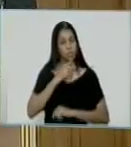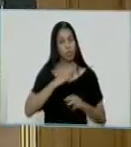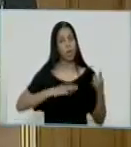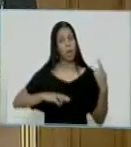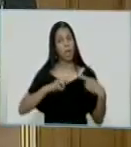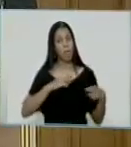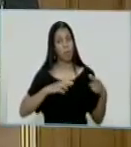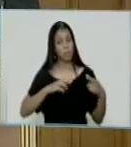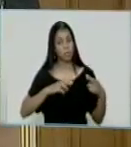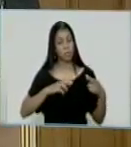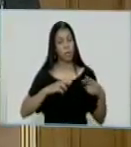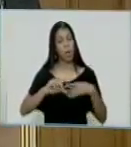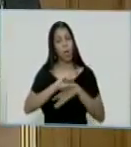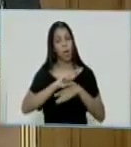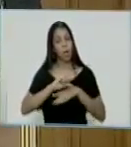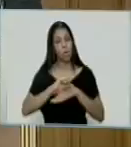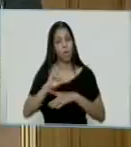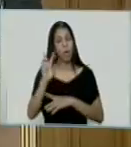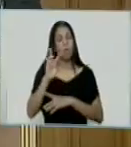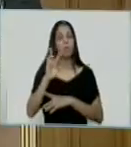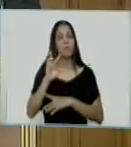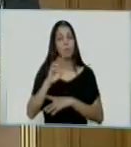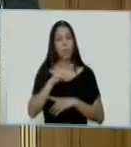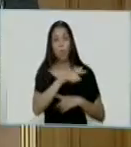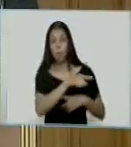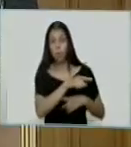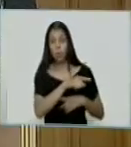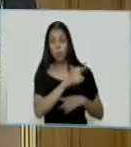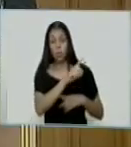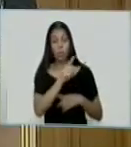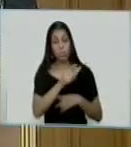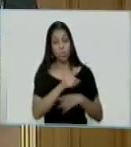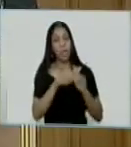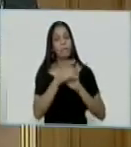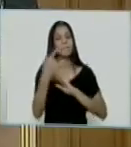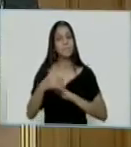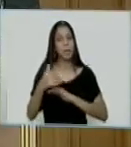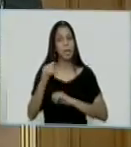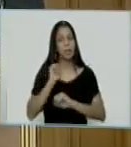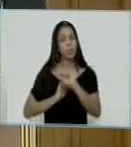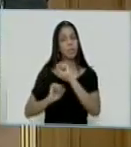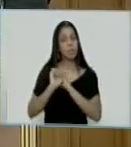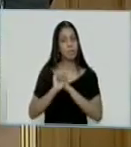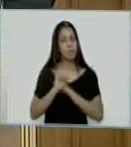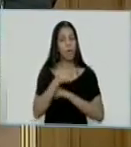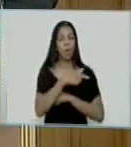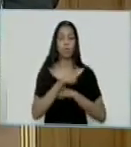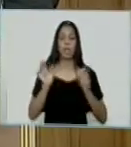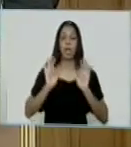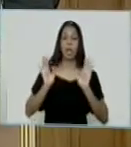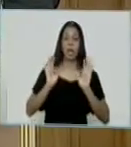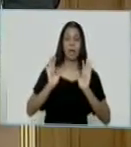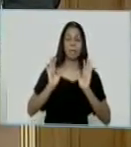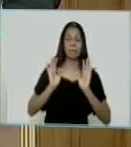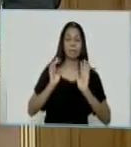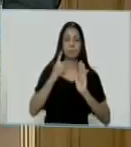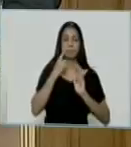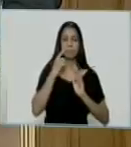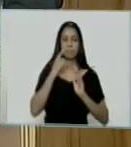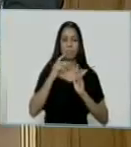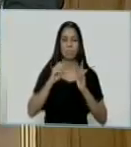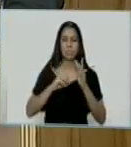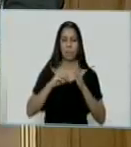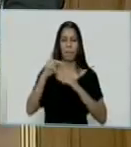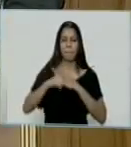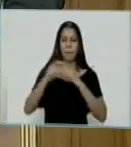revolución, el Estado revolucionario, les está dando a ustedes el derecho a la defensa que ustedes le negaron a los que les iban a asesinar con la